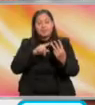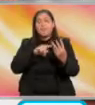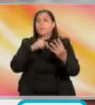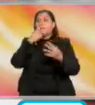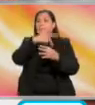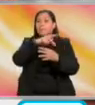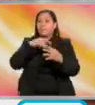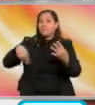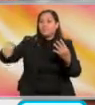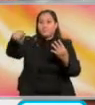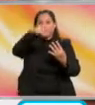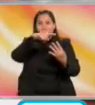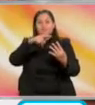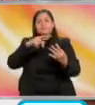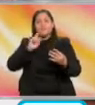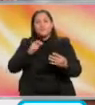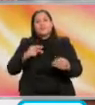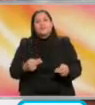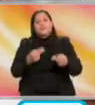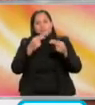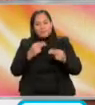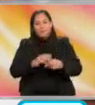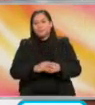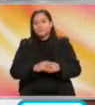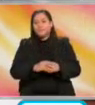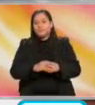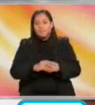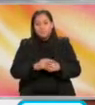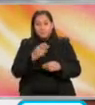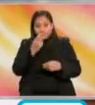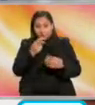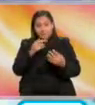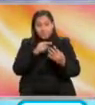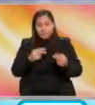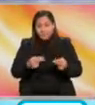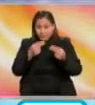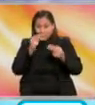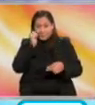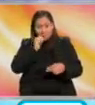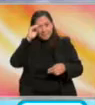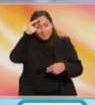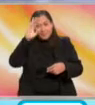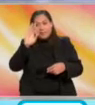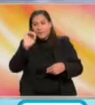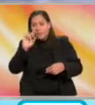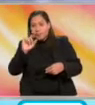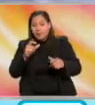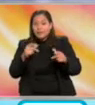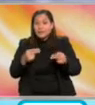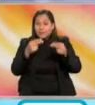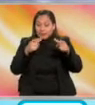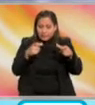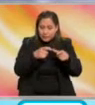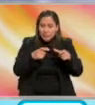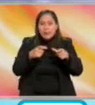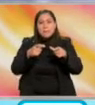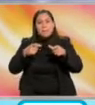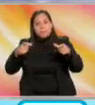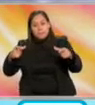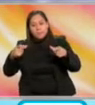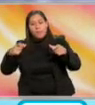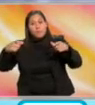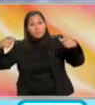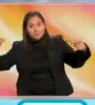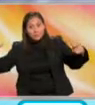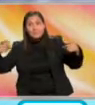que pueden tener los negocios. ¿Cualquier negocio tiene que tomar en cuenta esto? Fíjate que sí, los chiquitos, los medianos y los grandotes. Ok.